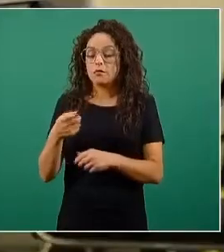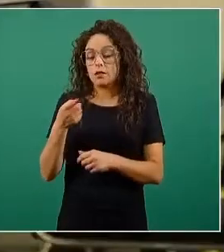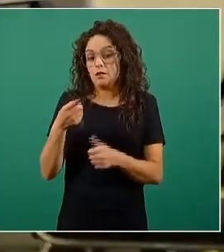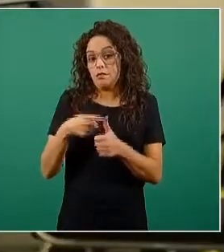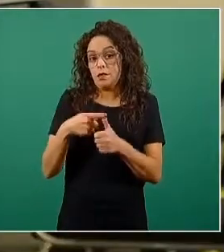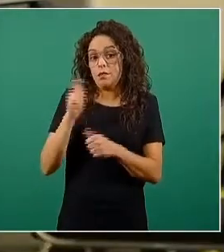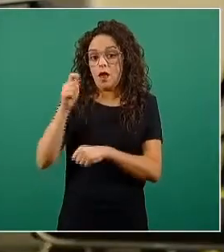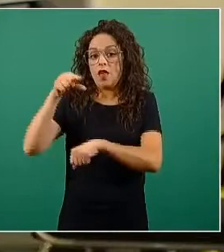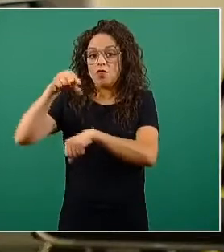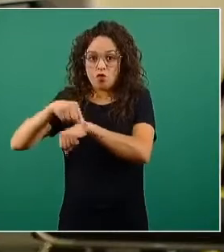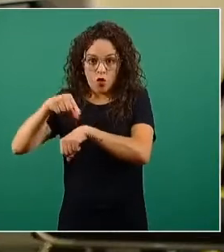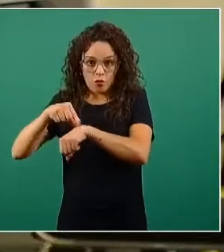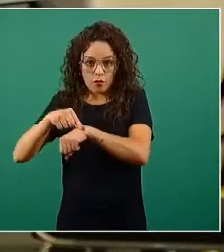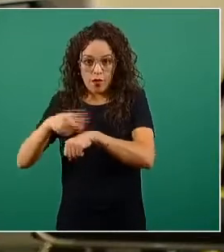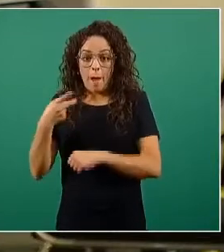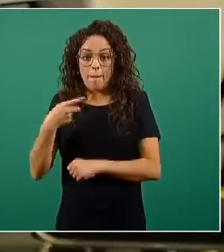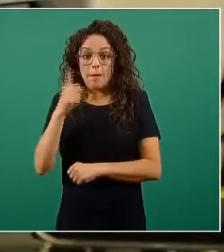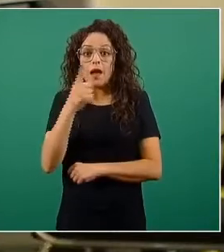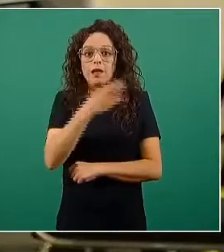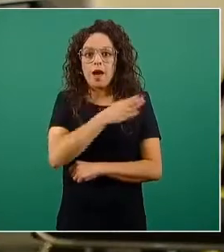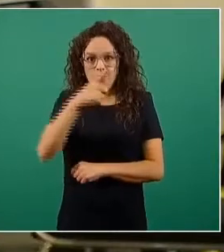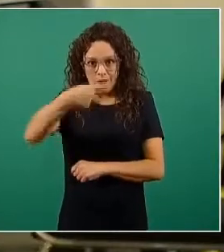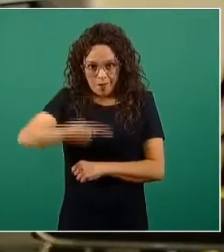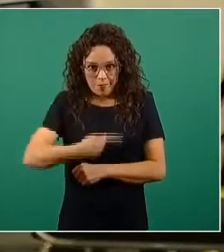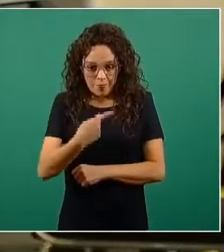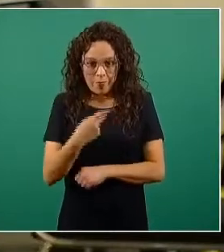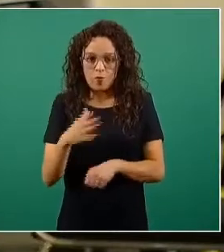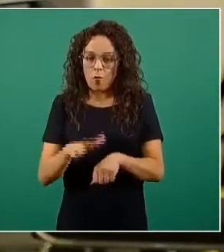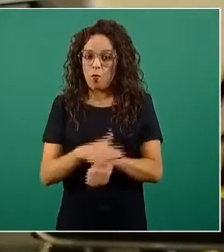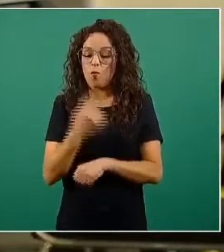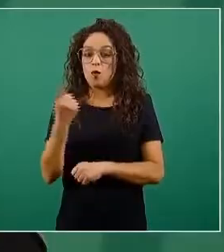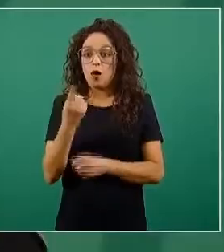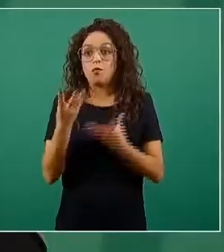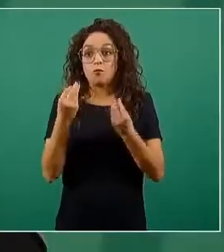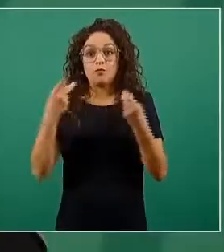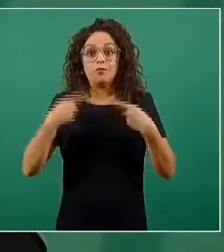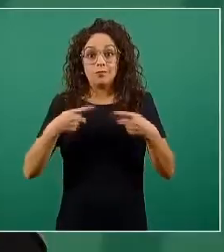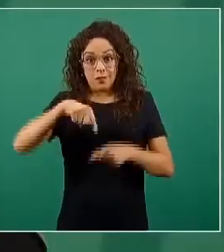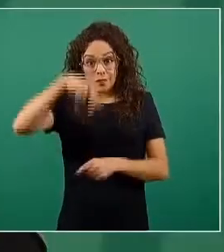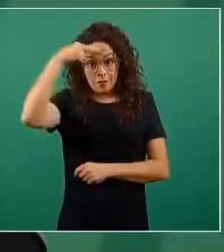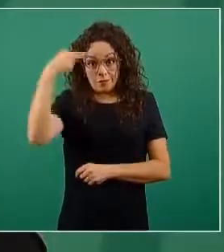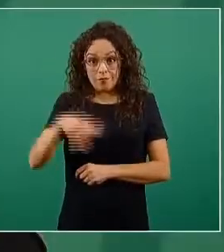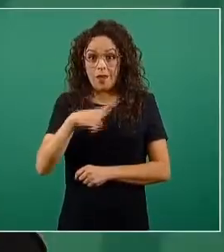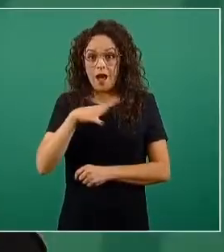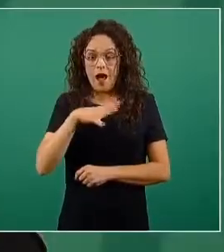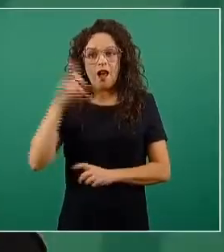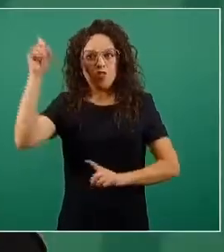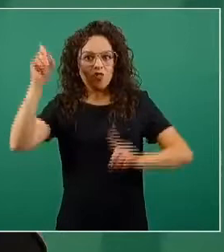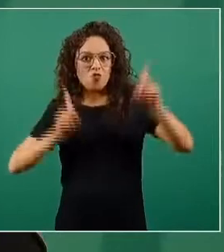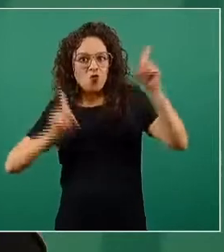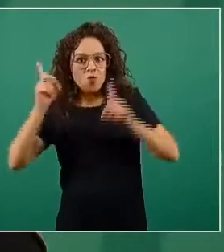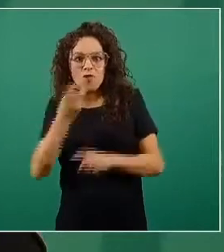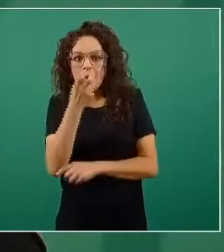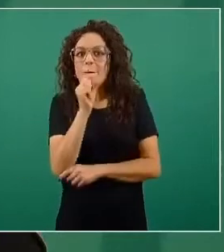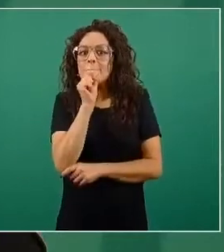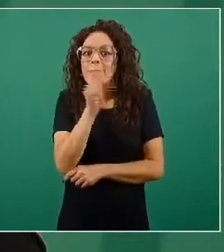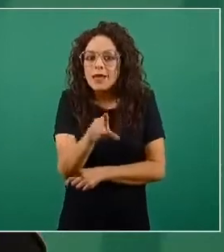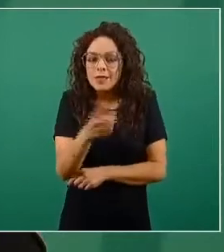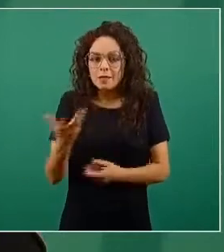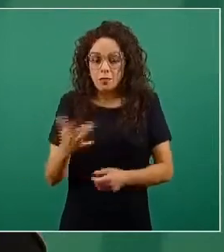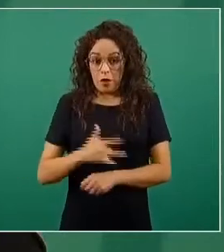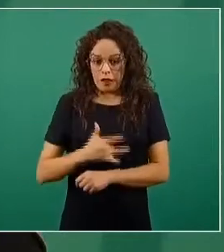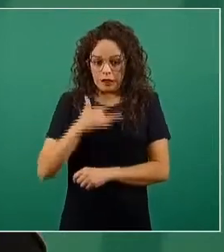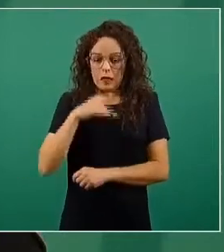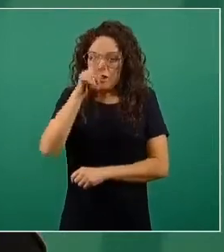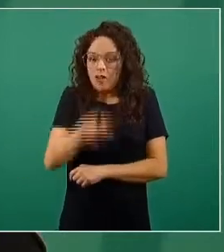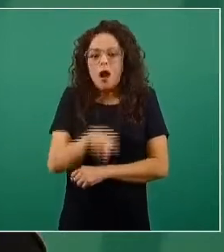integral. Pero qué bueno que se toca, porque creo que hay muchos mexicanos y mexicanas que tienen esa duda y que se preocupan mucho